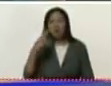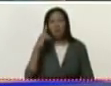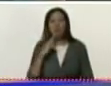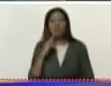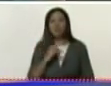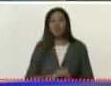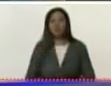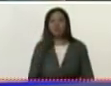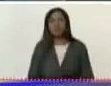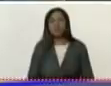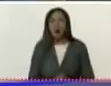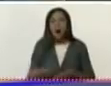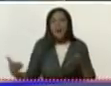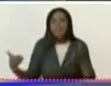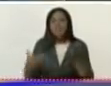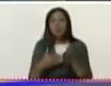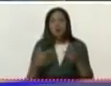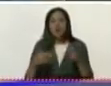Fue atacado.